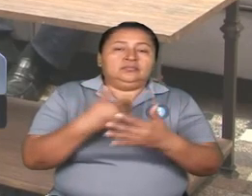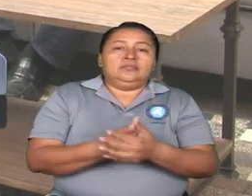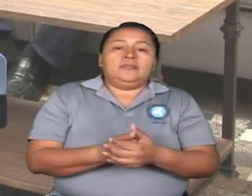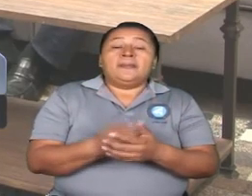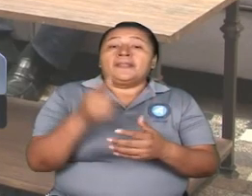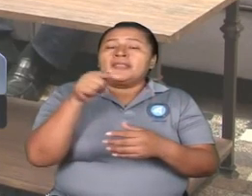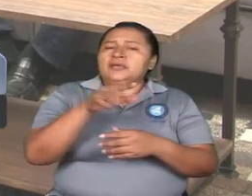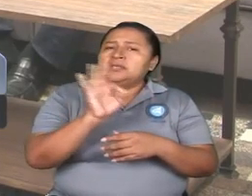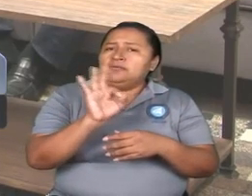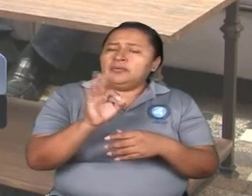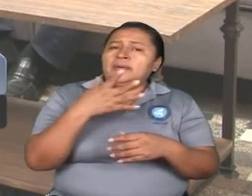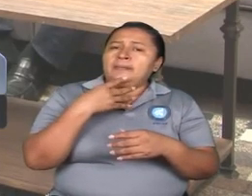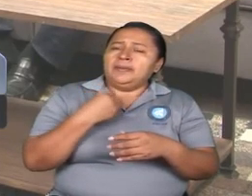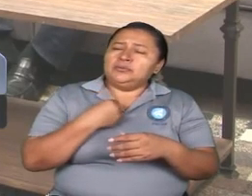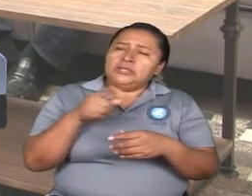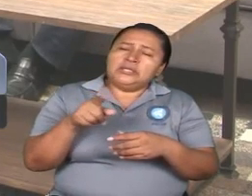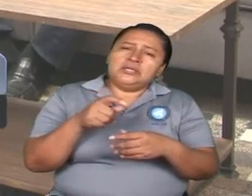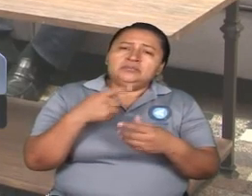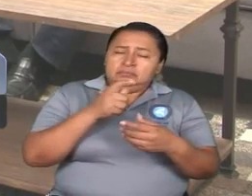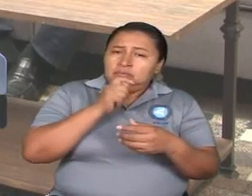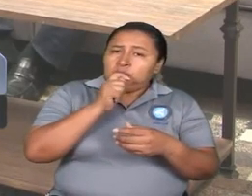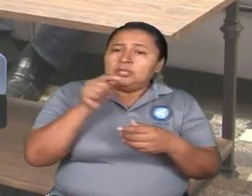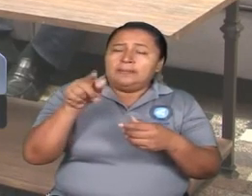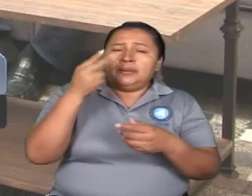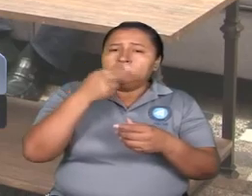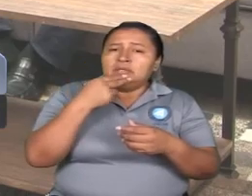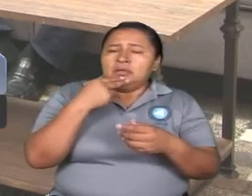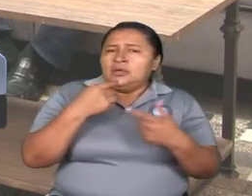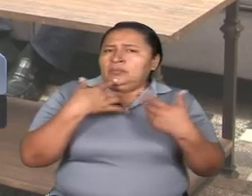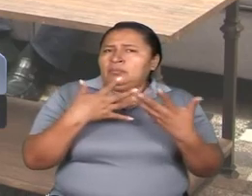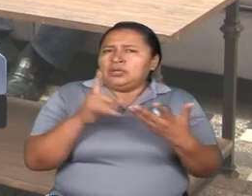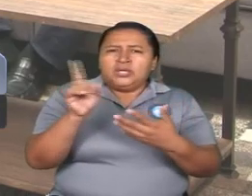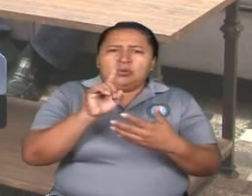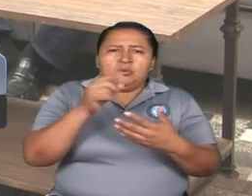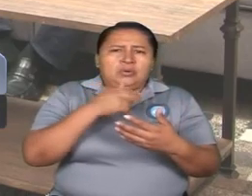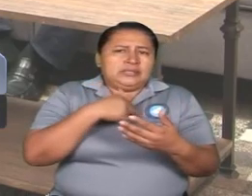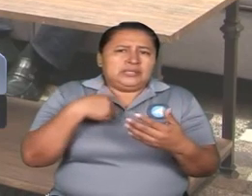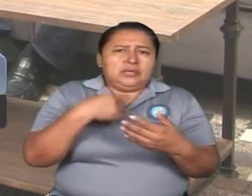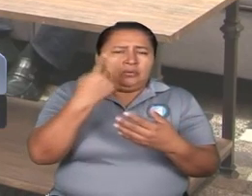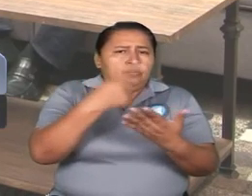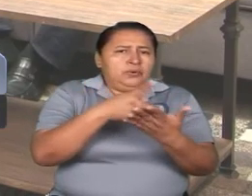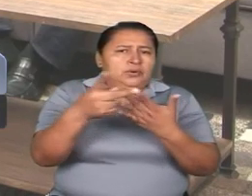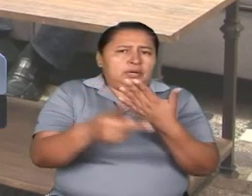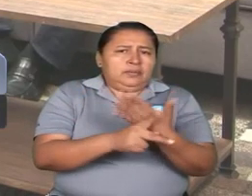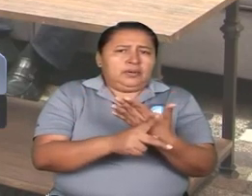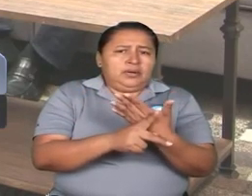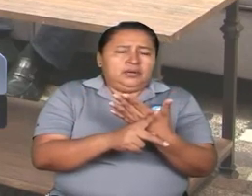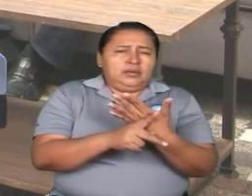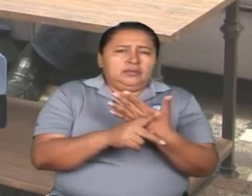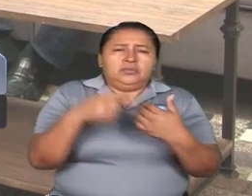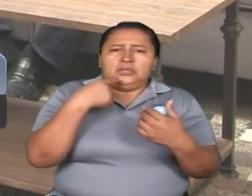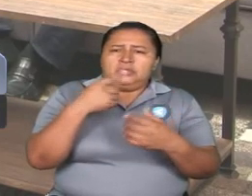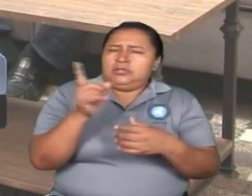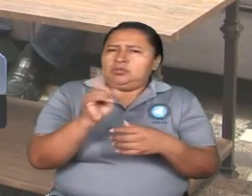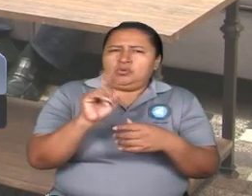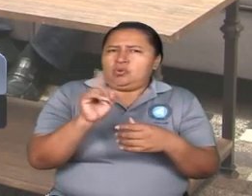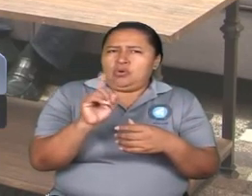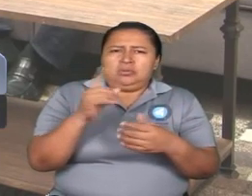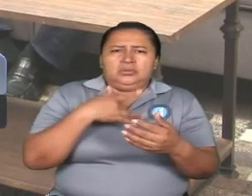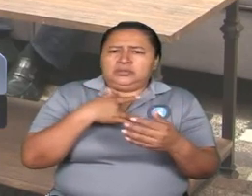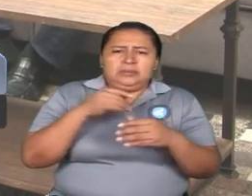ese sentido me cabría preguntarle con respecto a ¿por qué no crear un programa? Y porque ustedes nos dicen, no necesitamos